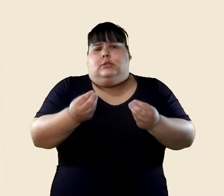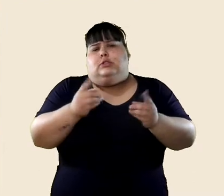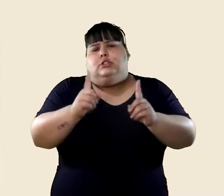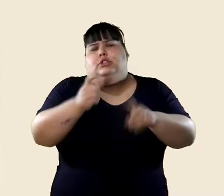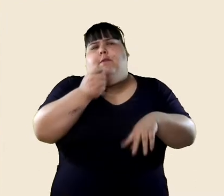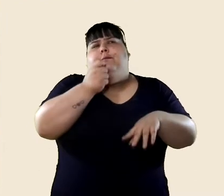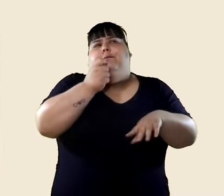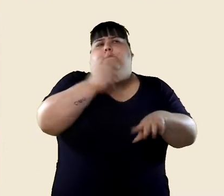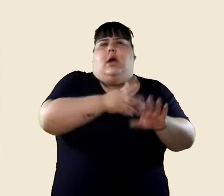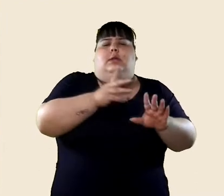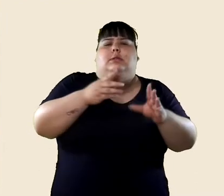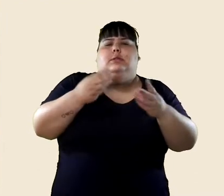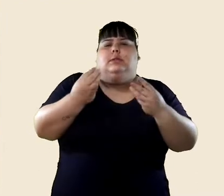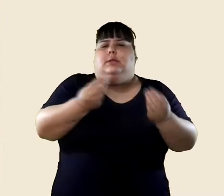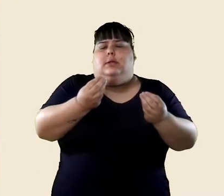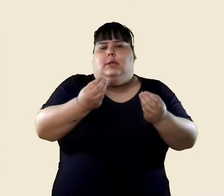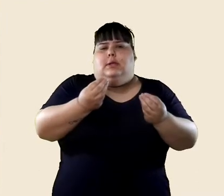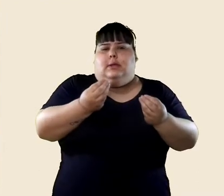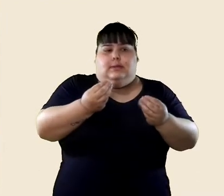caer en una situación